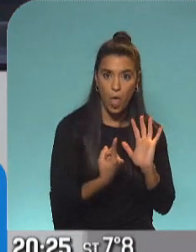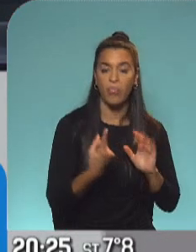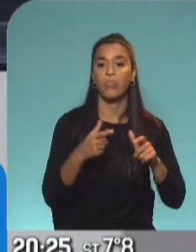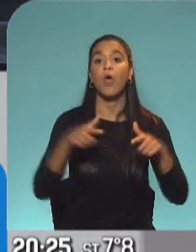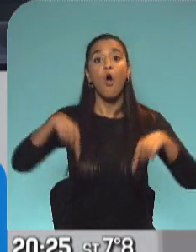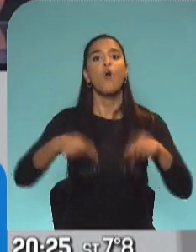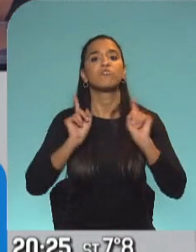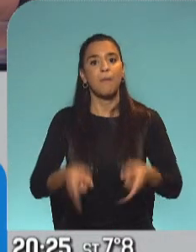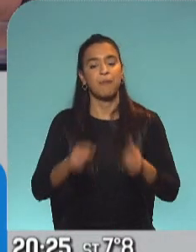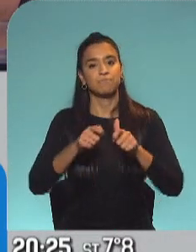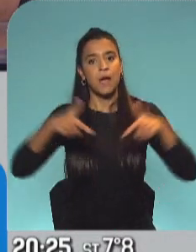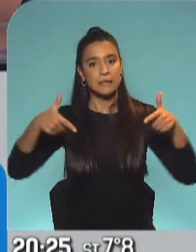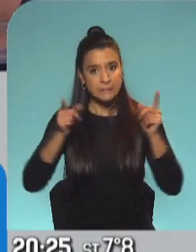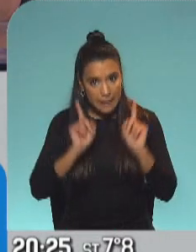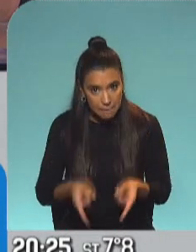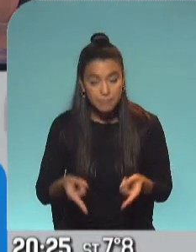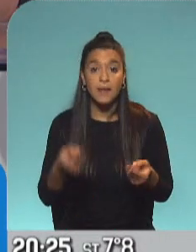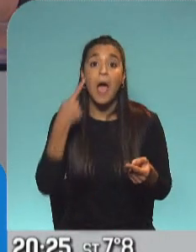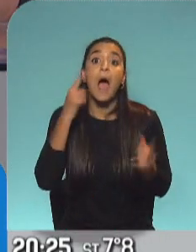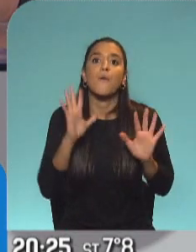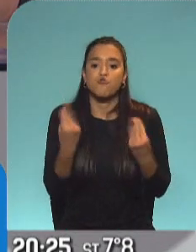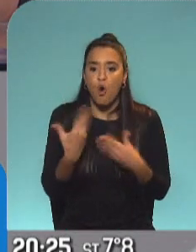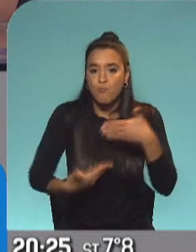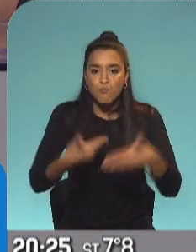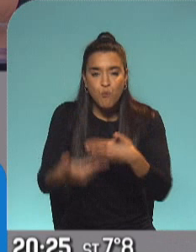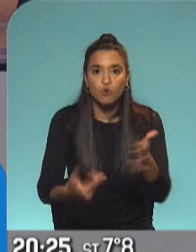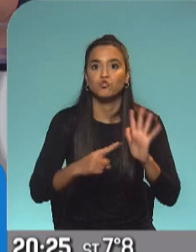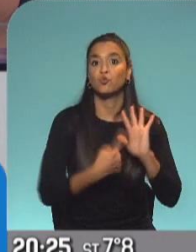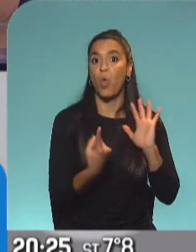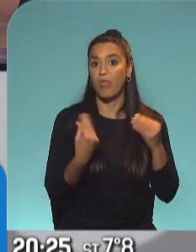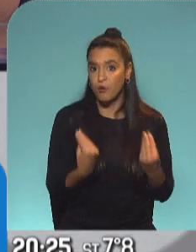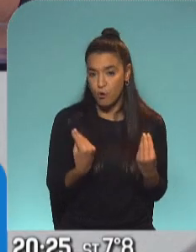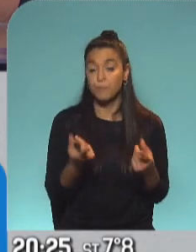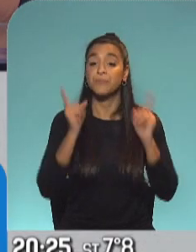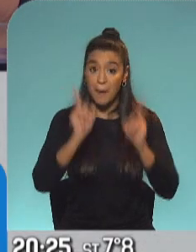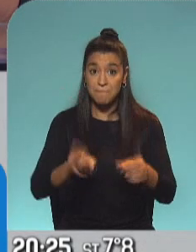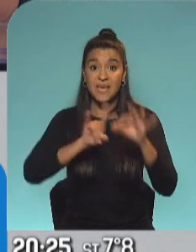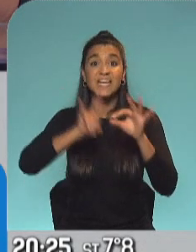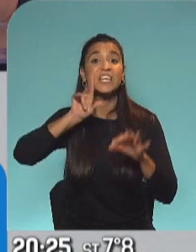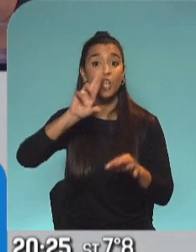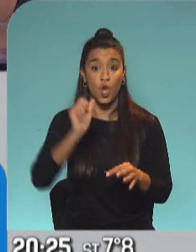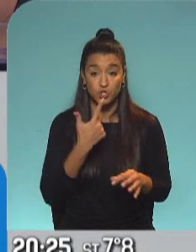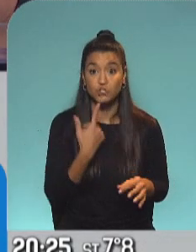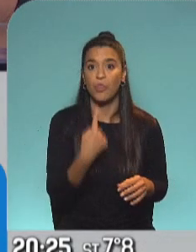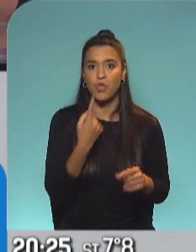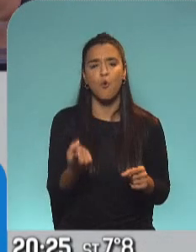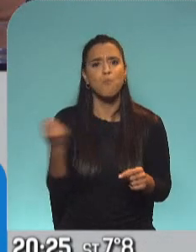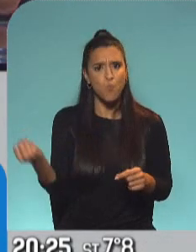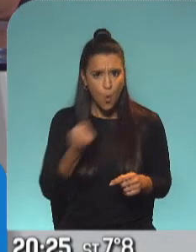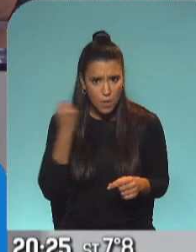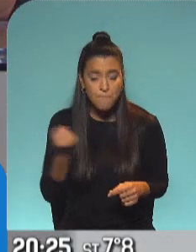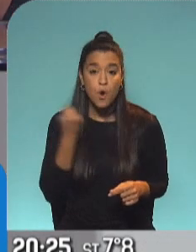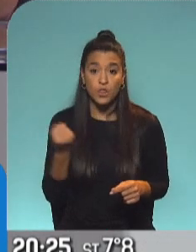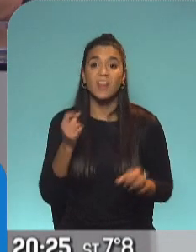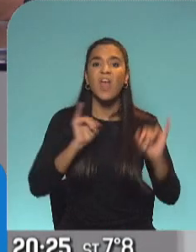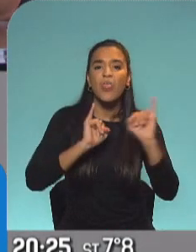hoy también, entonces hay que ver cuál es la reacción de la ciudad ante esto. Pero también dijo Quirós que va a ser muy importante, además